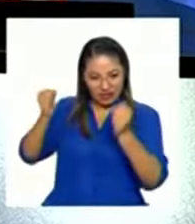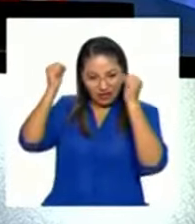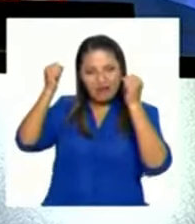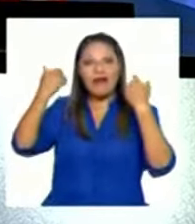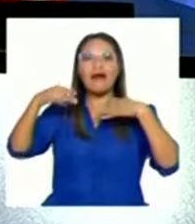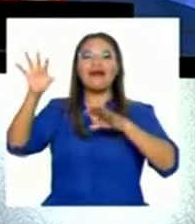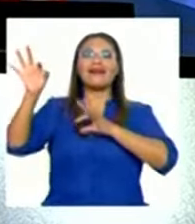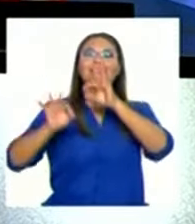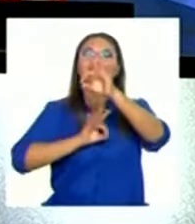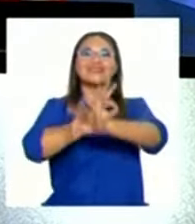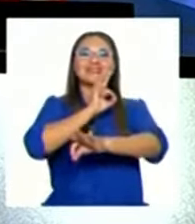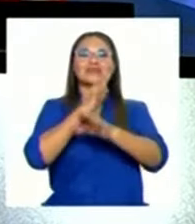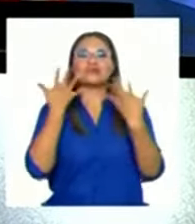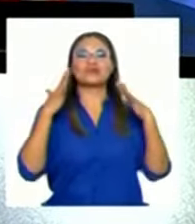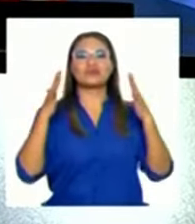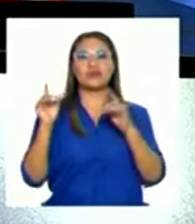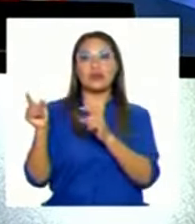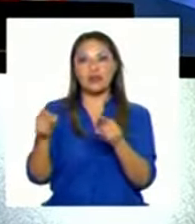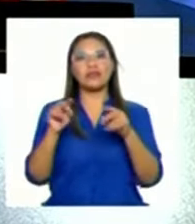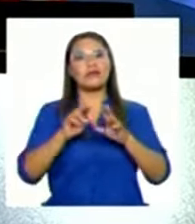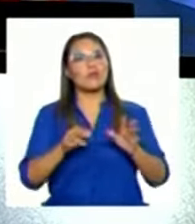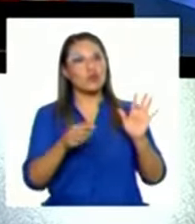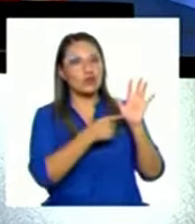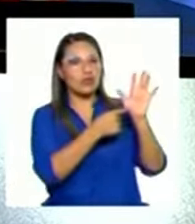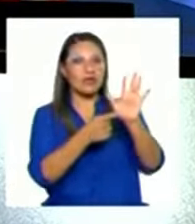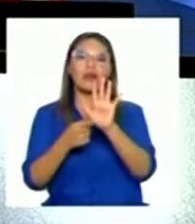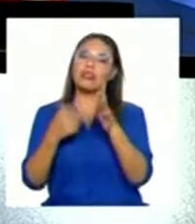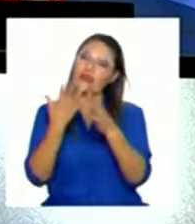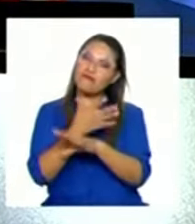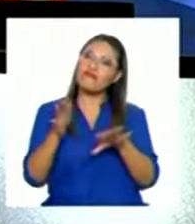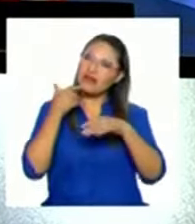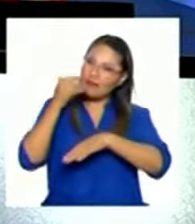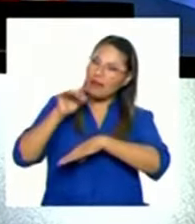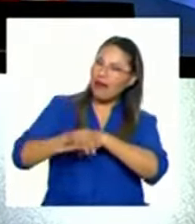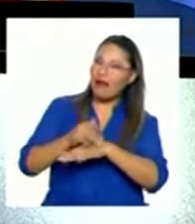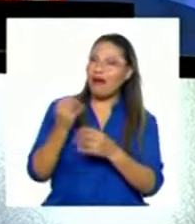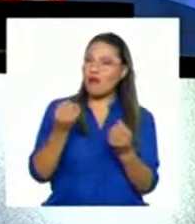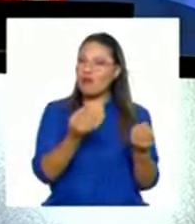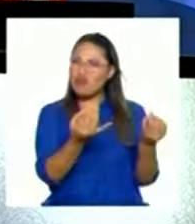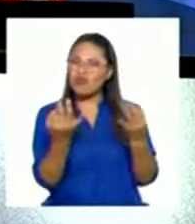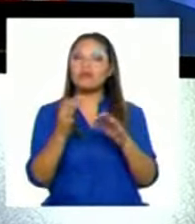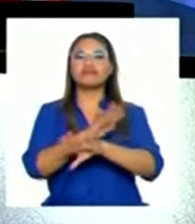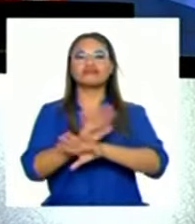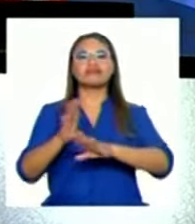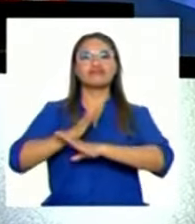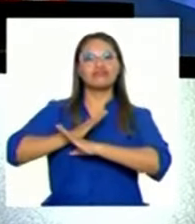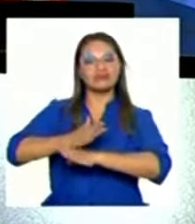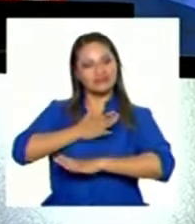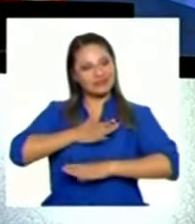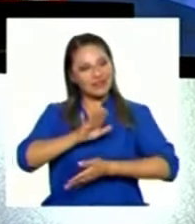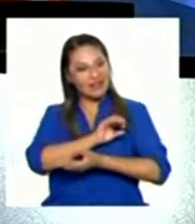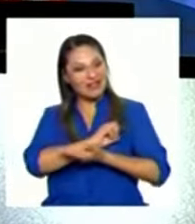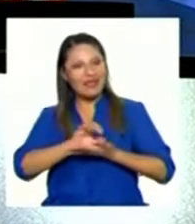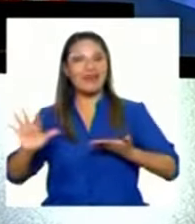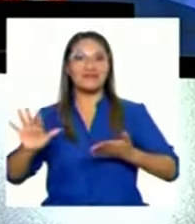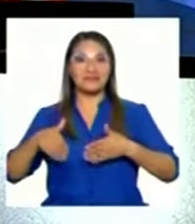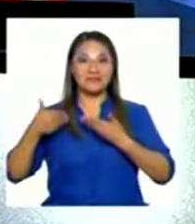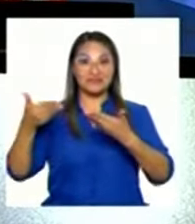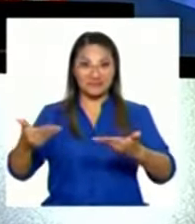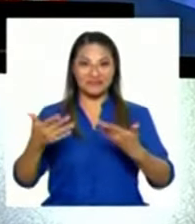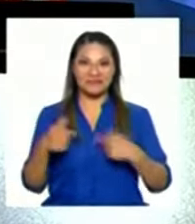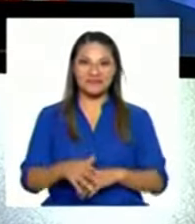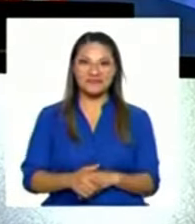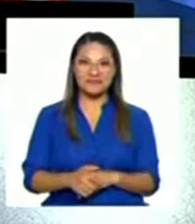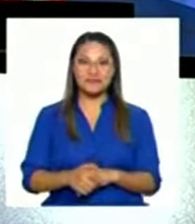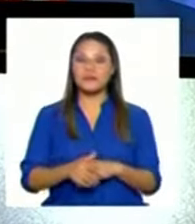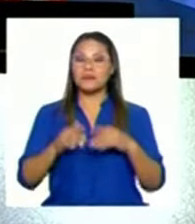que justamente se resalte que estamos en esta, exacto, en esta conmemoración de fiesta religiosa. Vamos ahora sí a